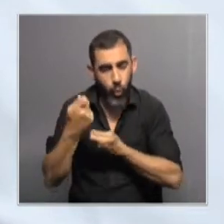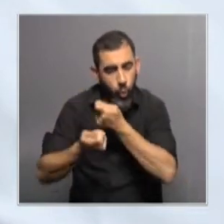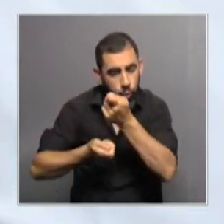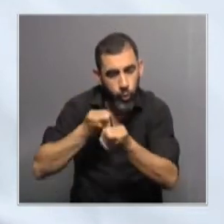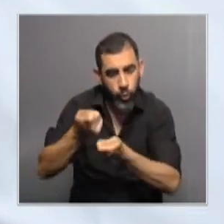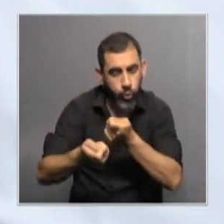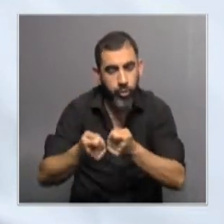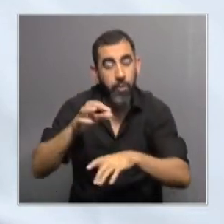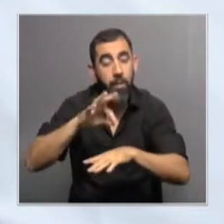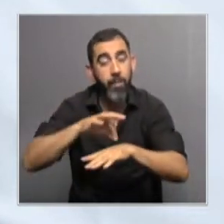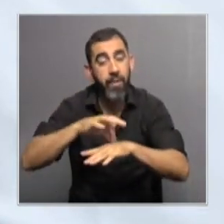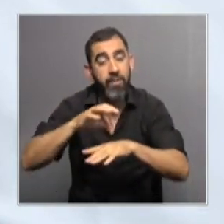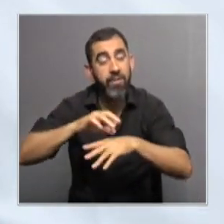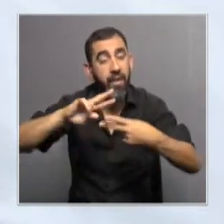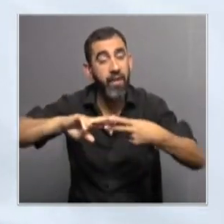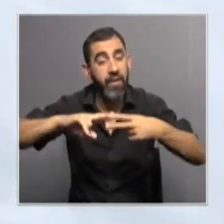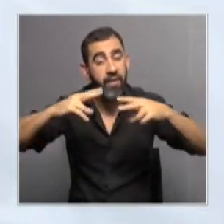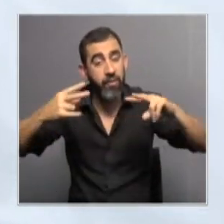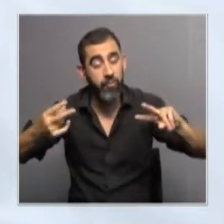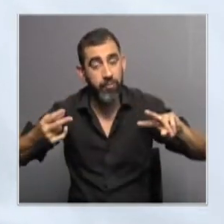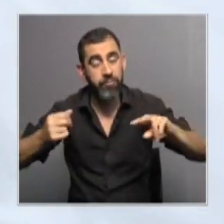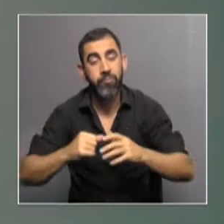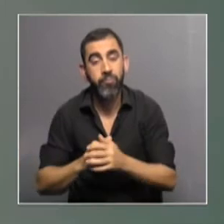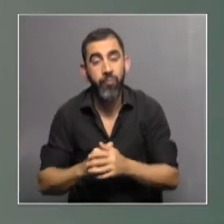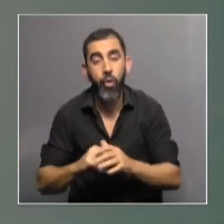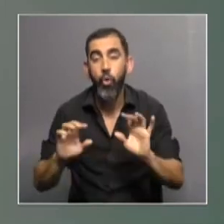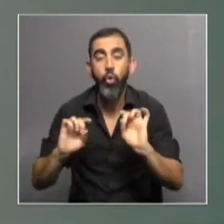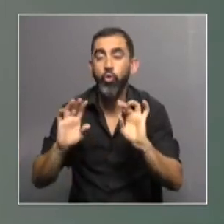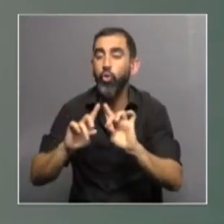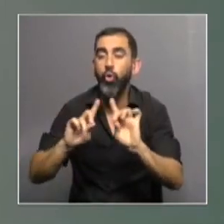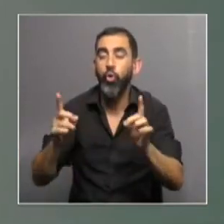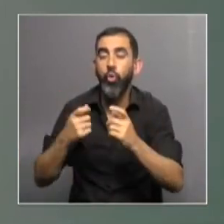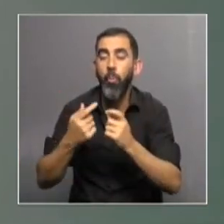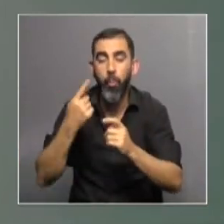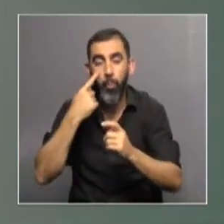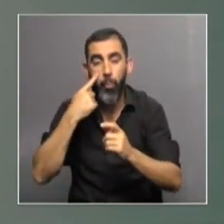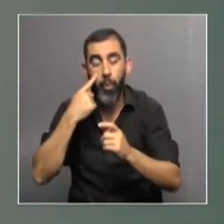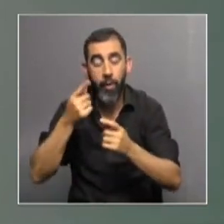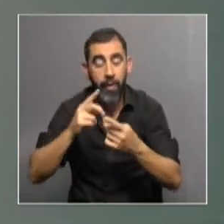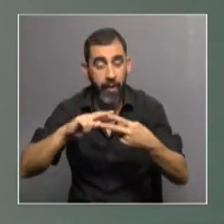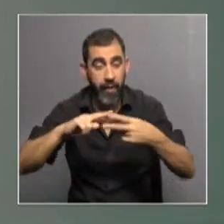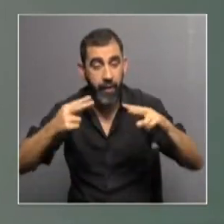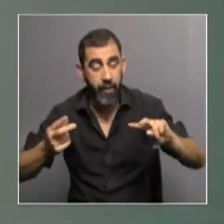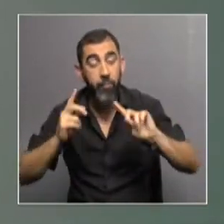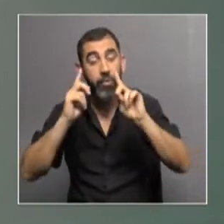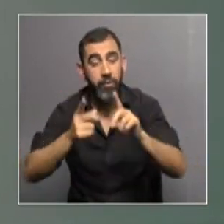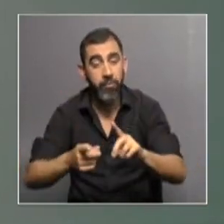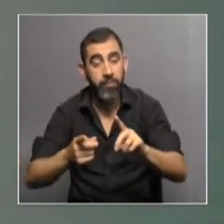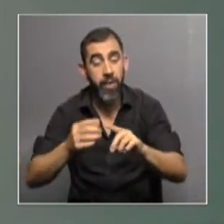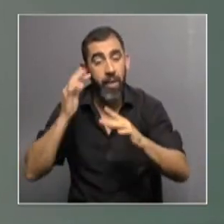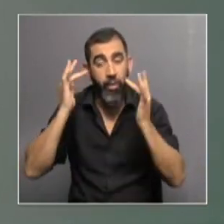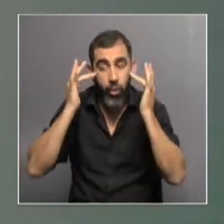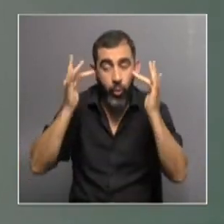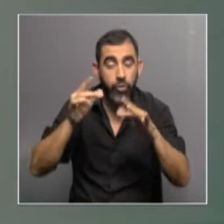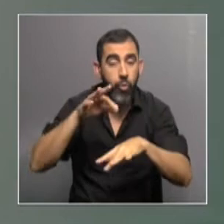el aspecto de la medicina genómica a través no solo de ofrecimiento de pruebas genéticas pero también el lado de educación